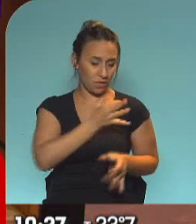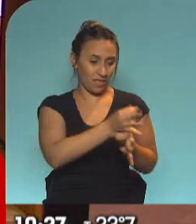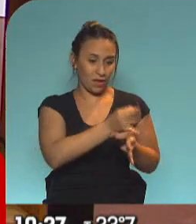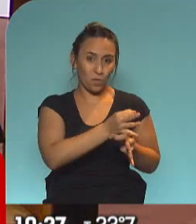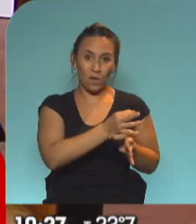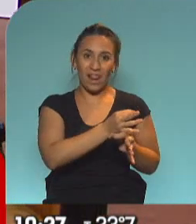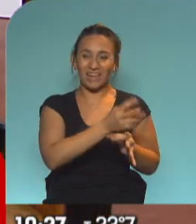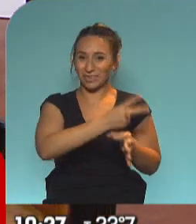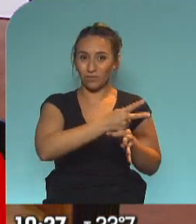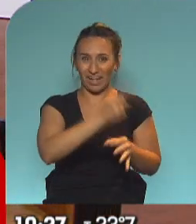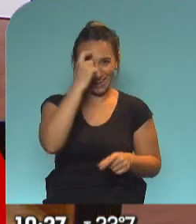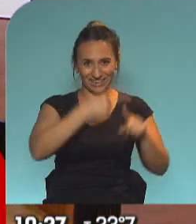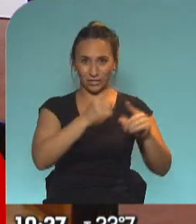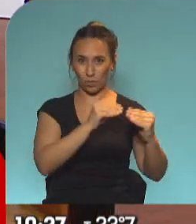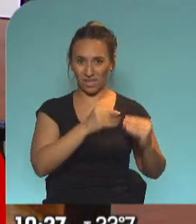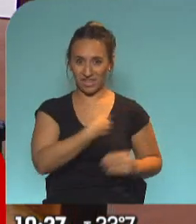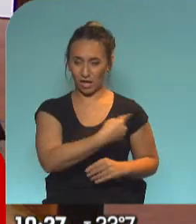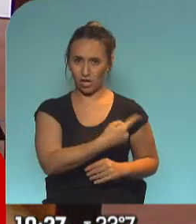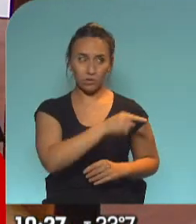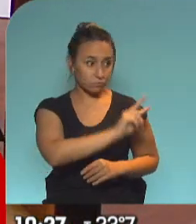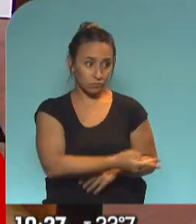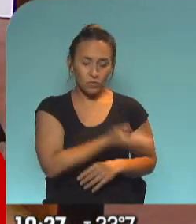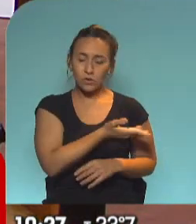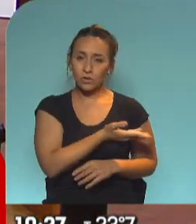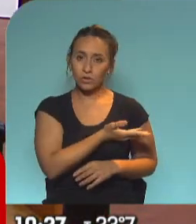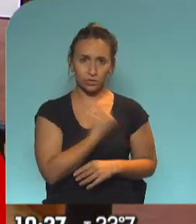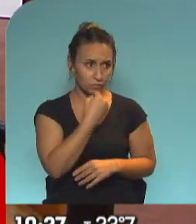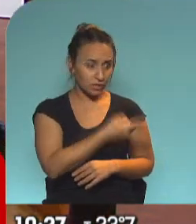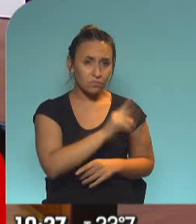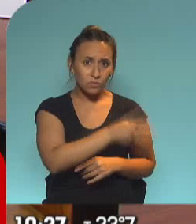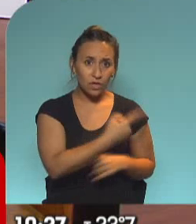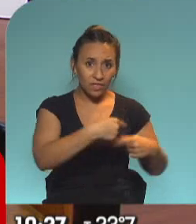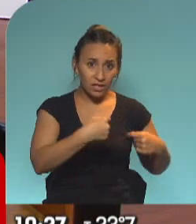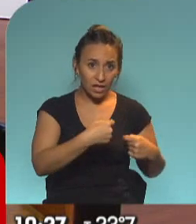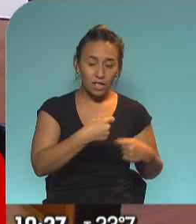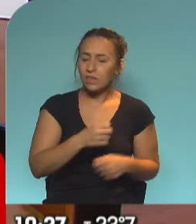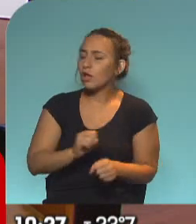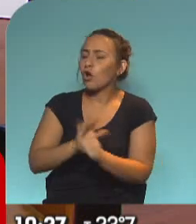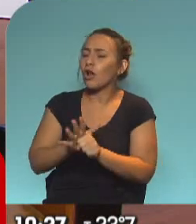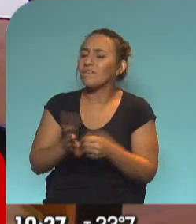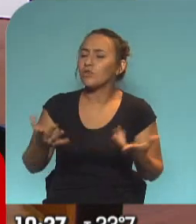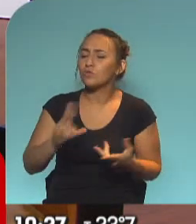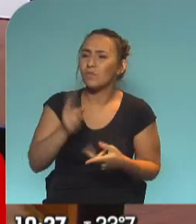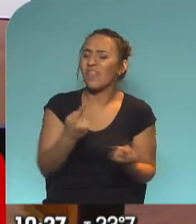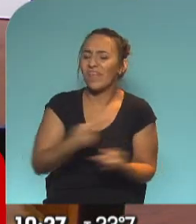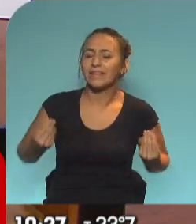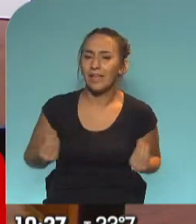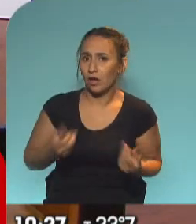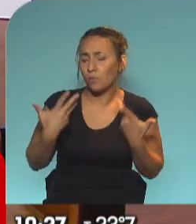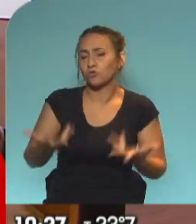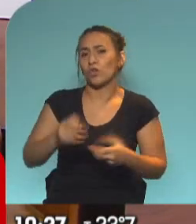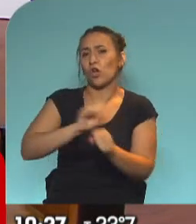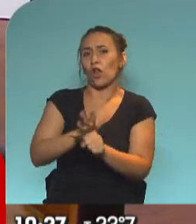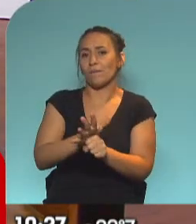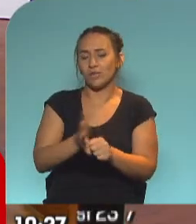de la secundaria. ¿Sí? Y lo primero que pregunté es, ¿de qué se murió? ¿De COVID, Sergio? ¿De qué se va a morir? Entonces,